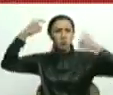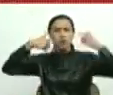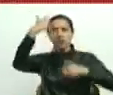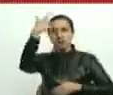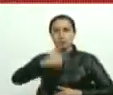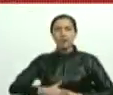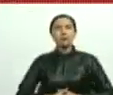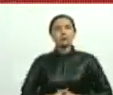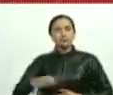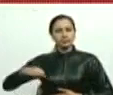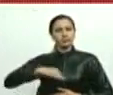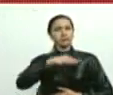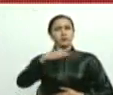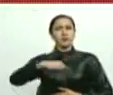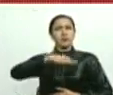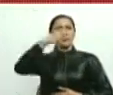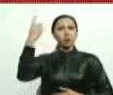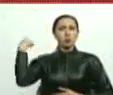de espiritualidad,